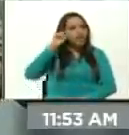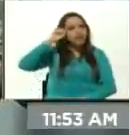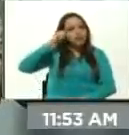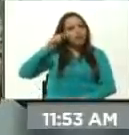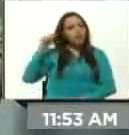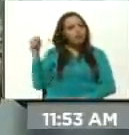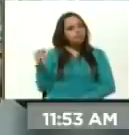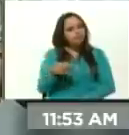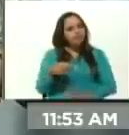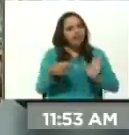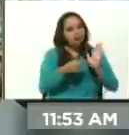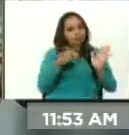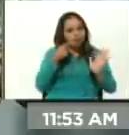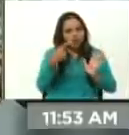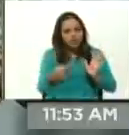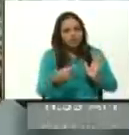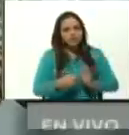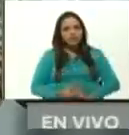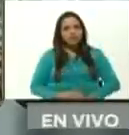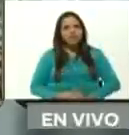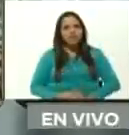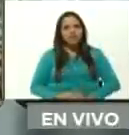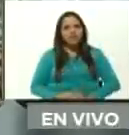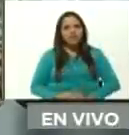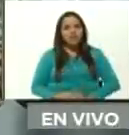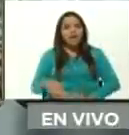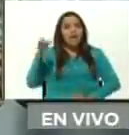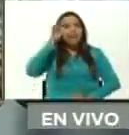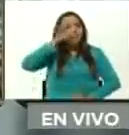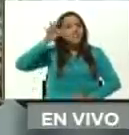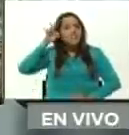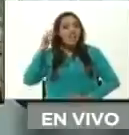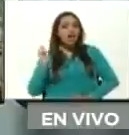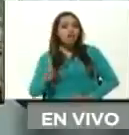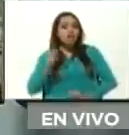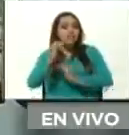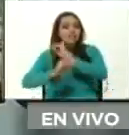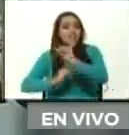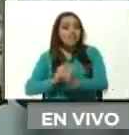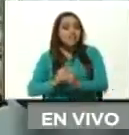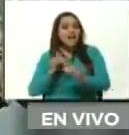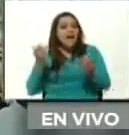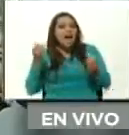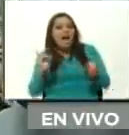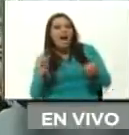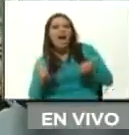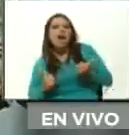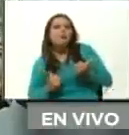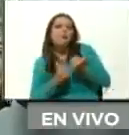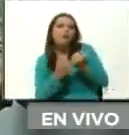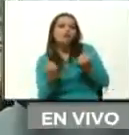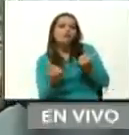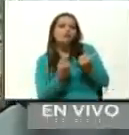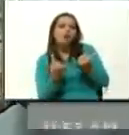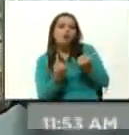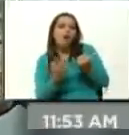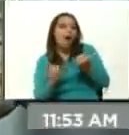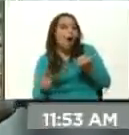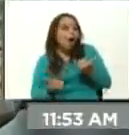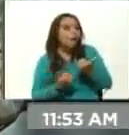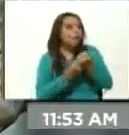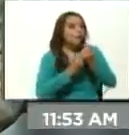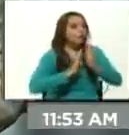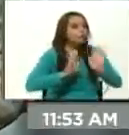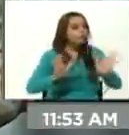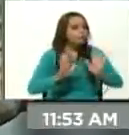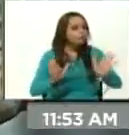esto que voy a decir, es complementaria a las jurisdicciones nacionales.